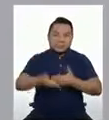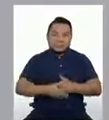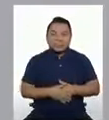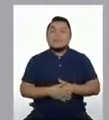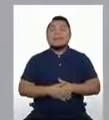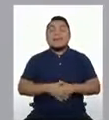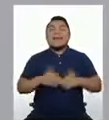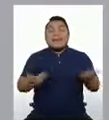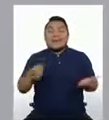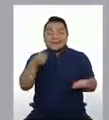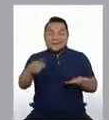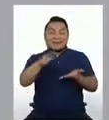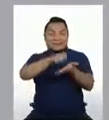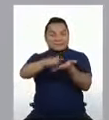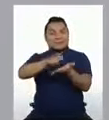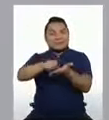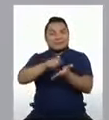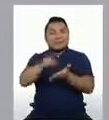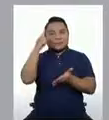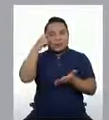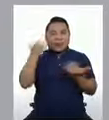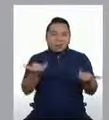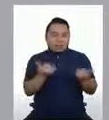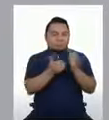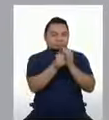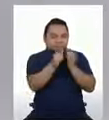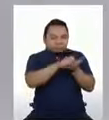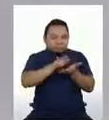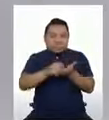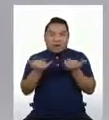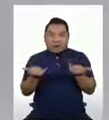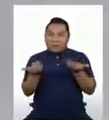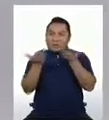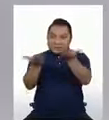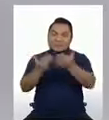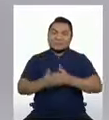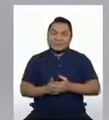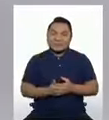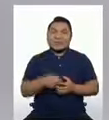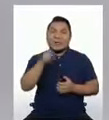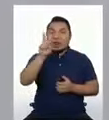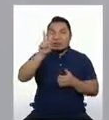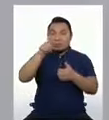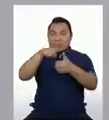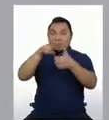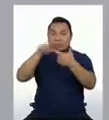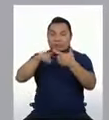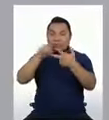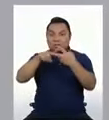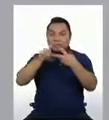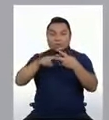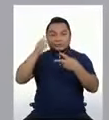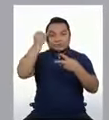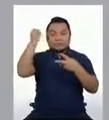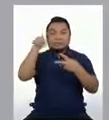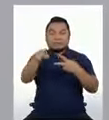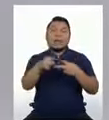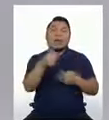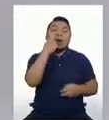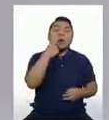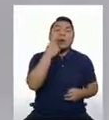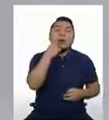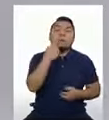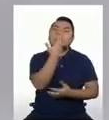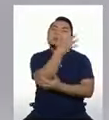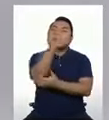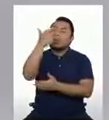estos párrafos, pongamos en juego nuestras competencias de una vez. Tenemos estas dos ideas. El hombre está en la selva llorando